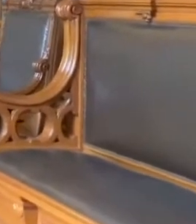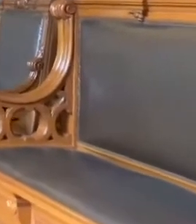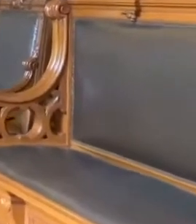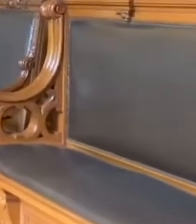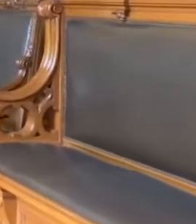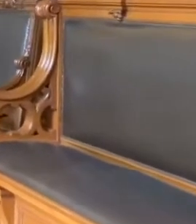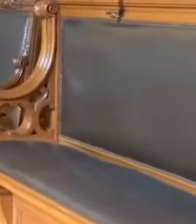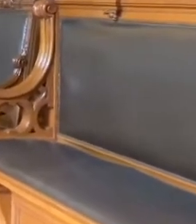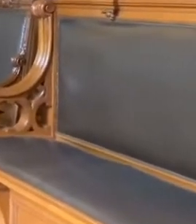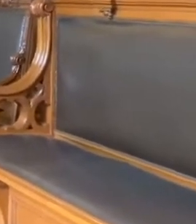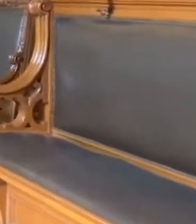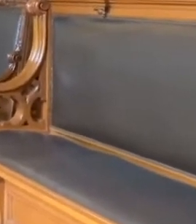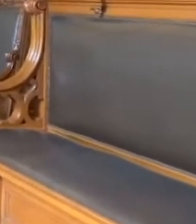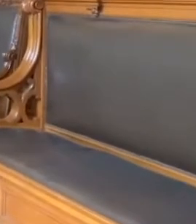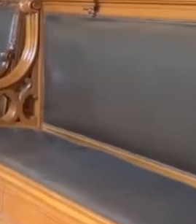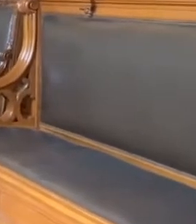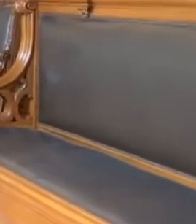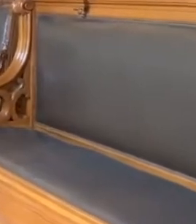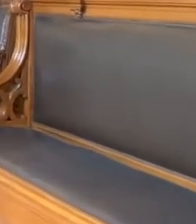de